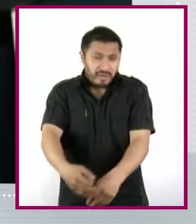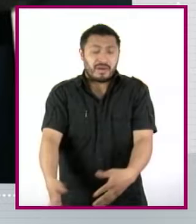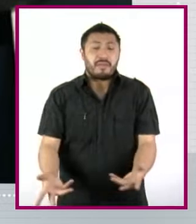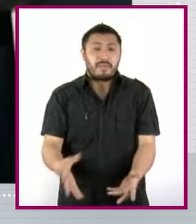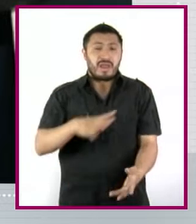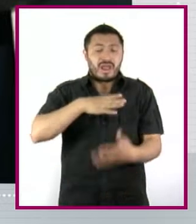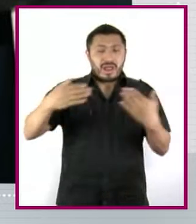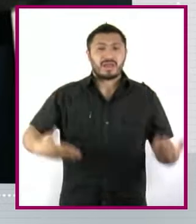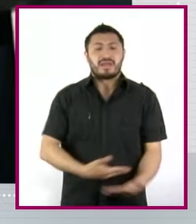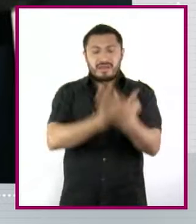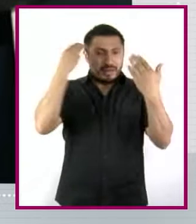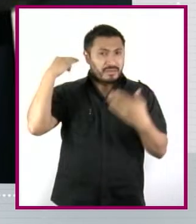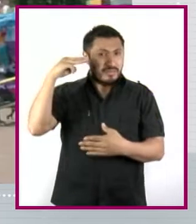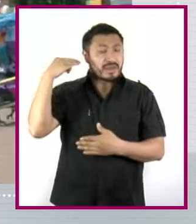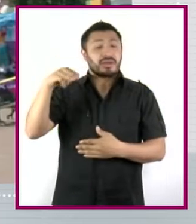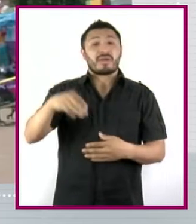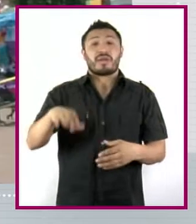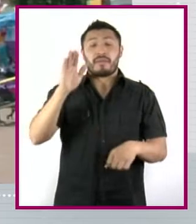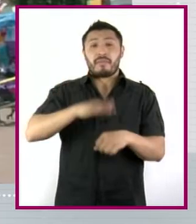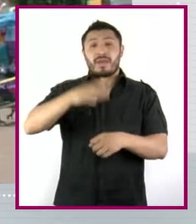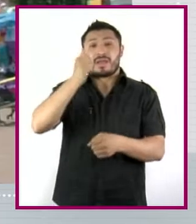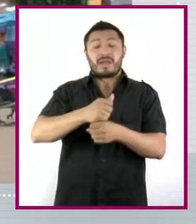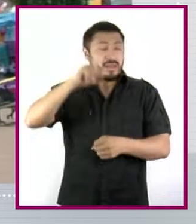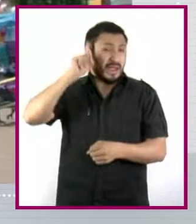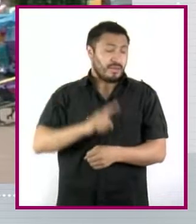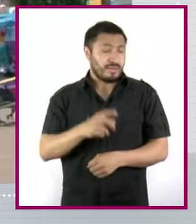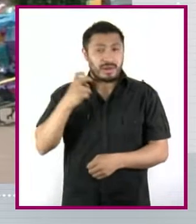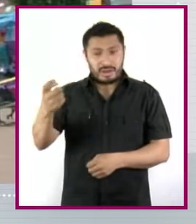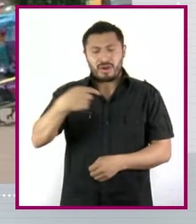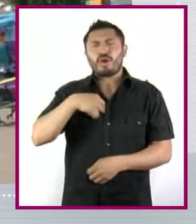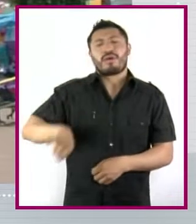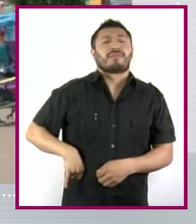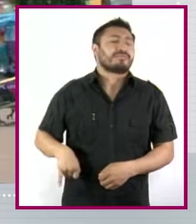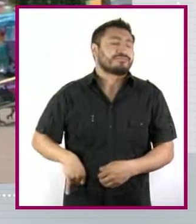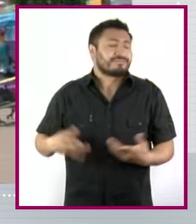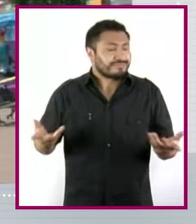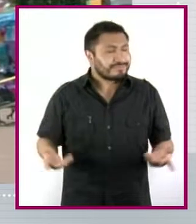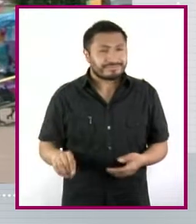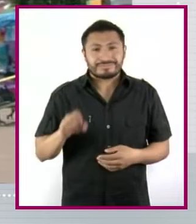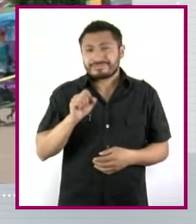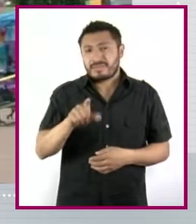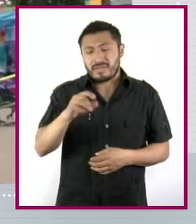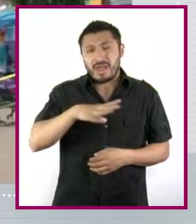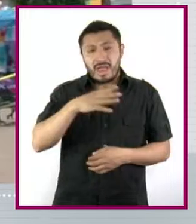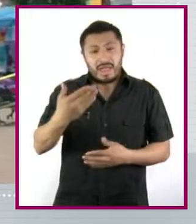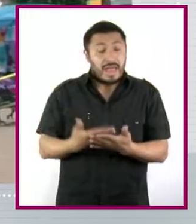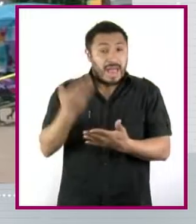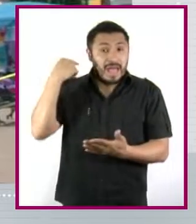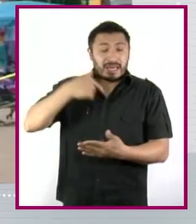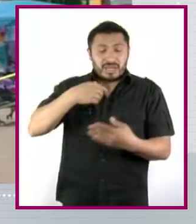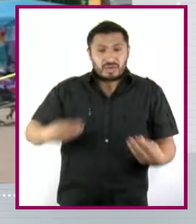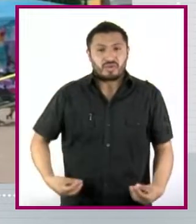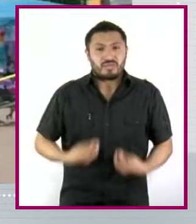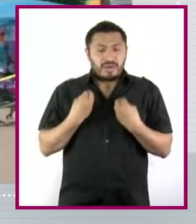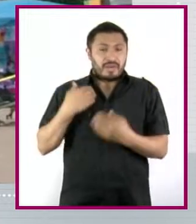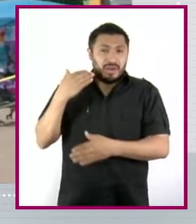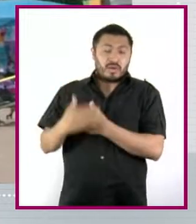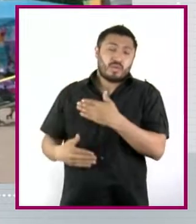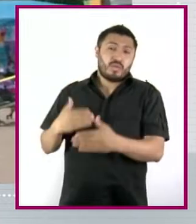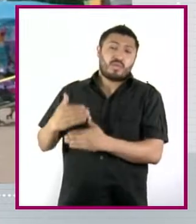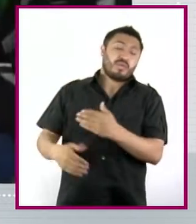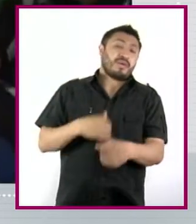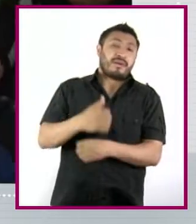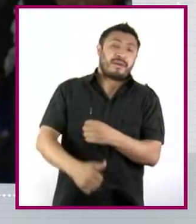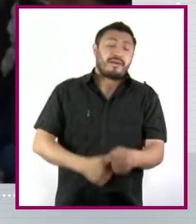de Michoacán, en especial mi abuela, y por ello el interés también. De hecho, he radicado durante varios años, los últimos